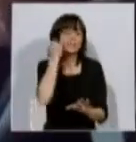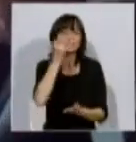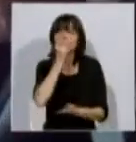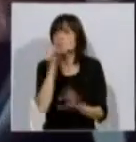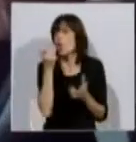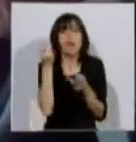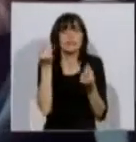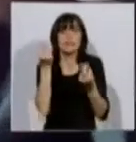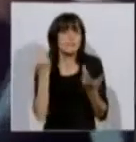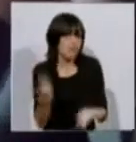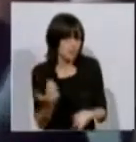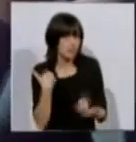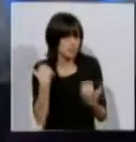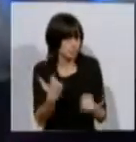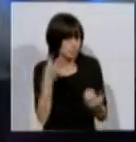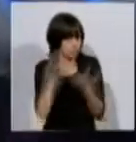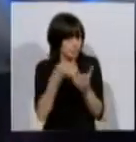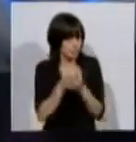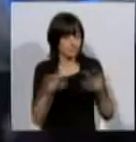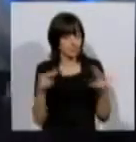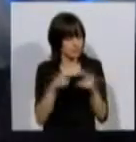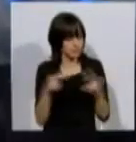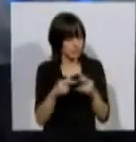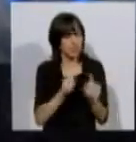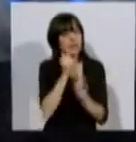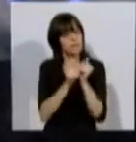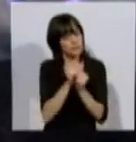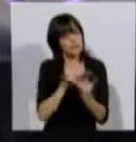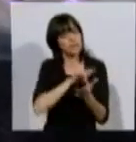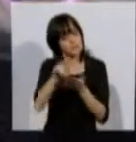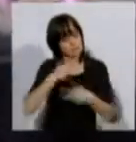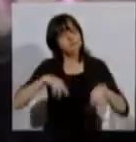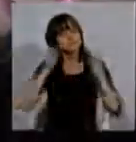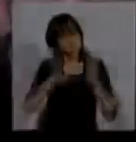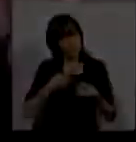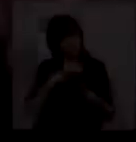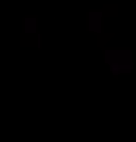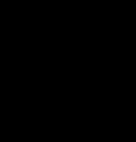esta pasajera para poder costear su pasaje, trasladarla sin costo alguno.